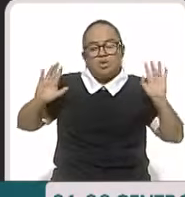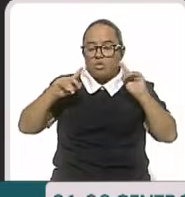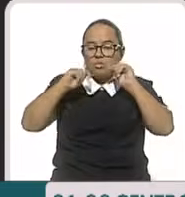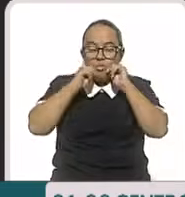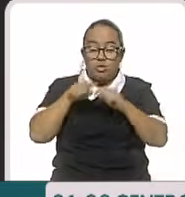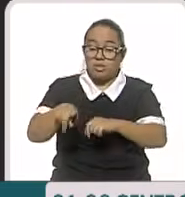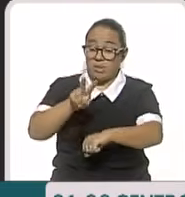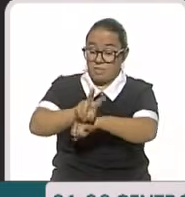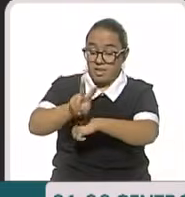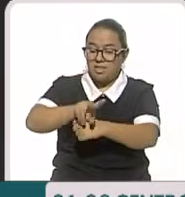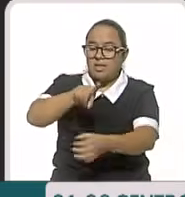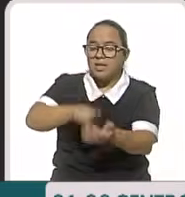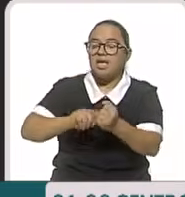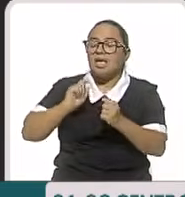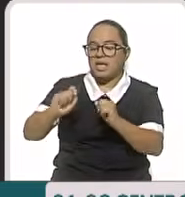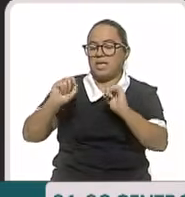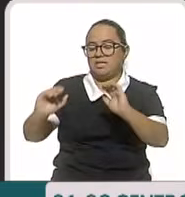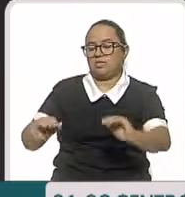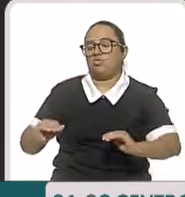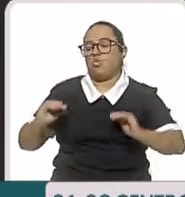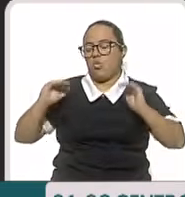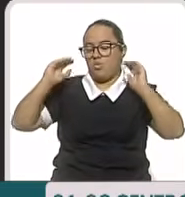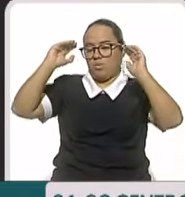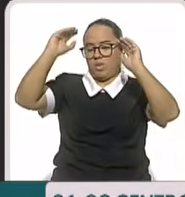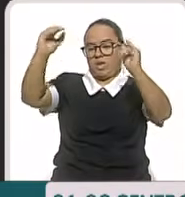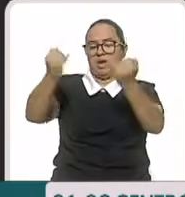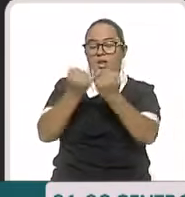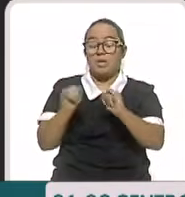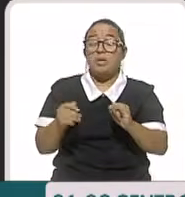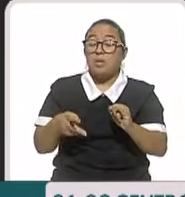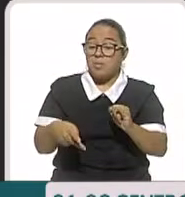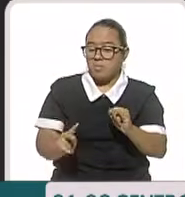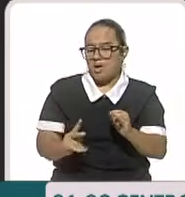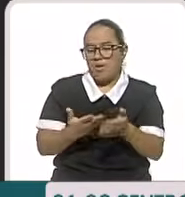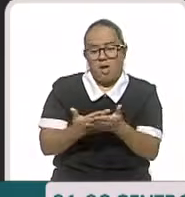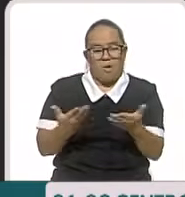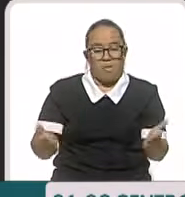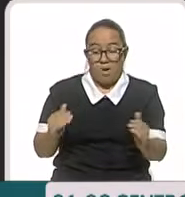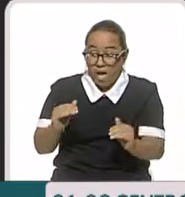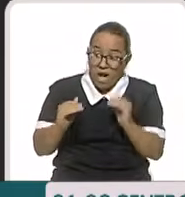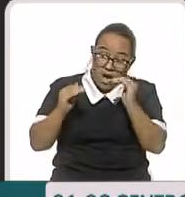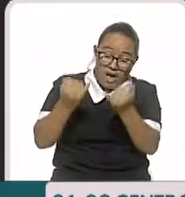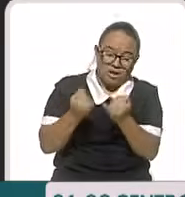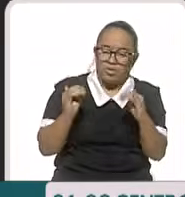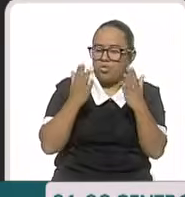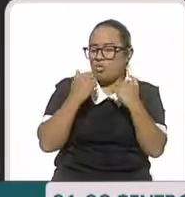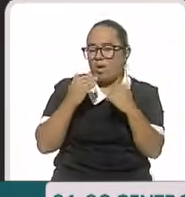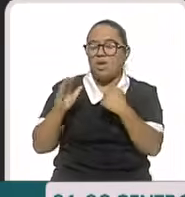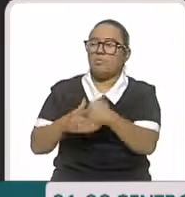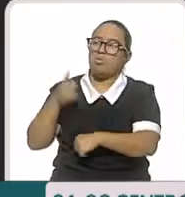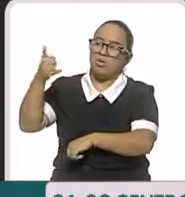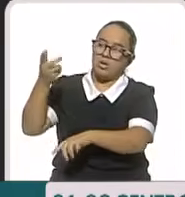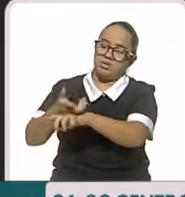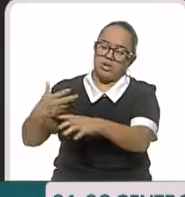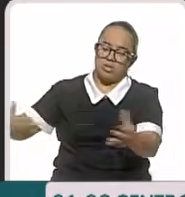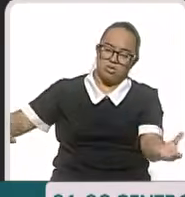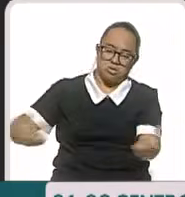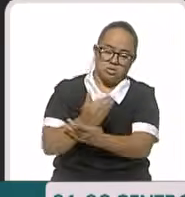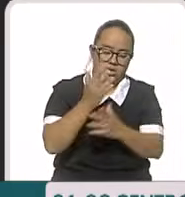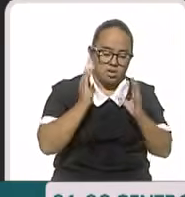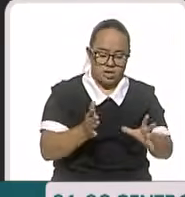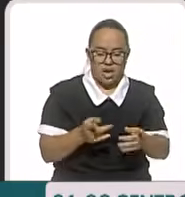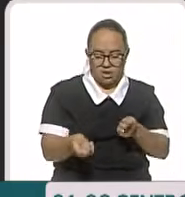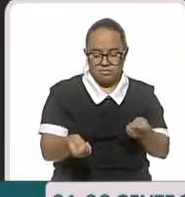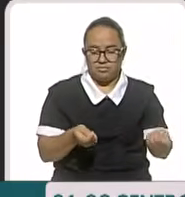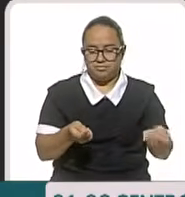era un país soberano, era porque ya no lo es en este momento, está controlado bajo el gobierno de Estados Unidos, como lo señaló el propio presidente